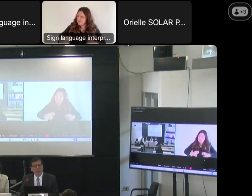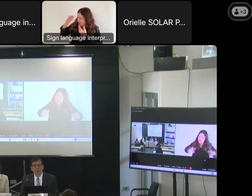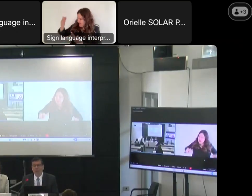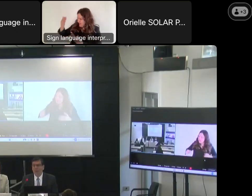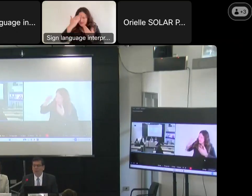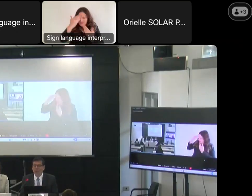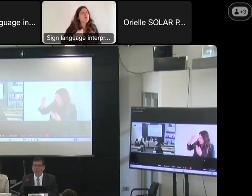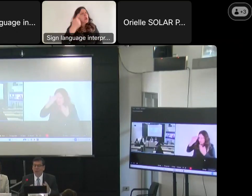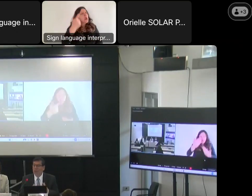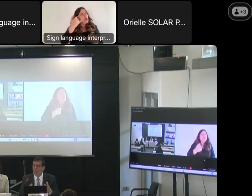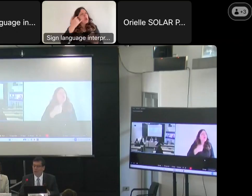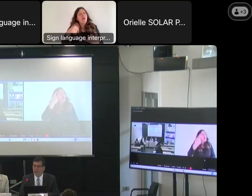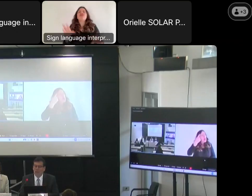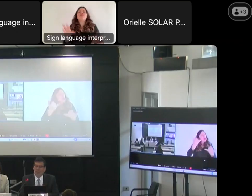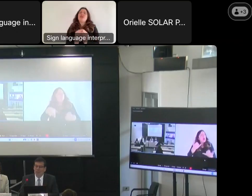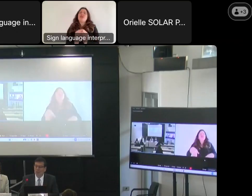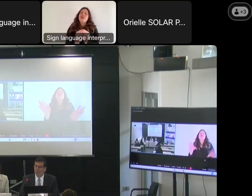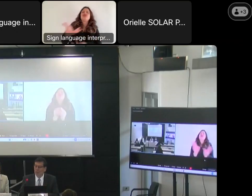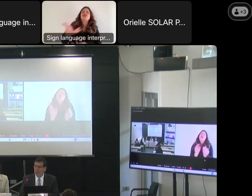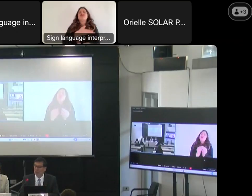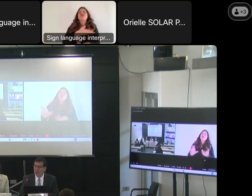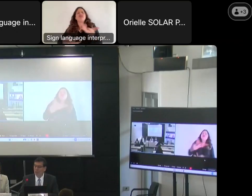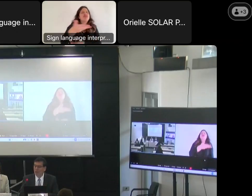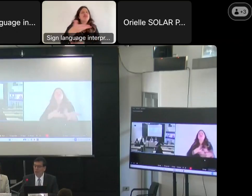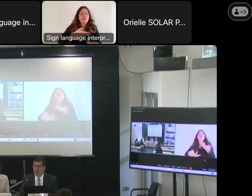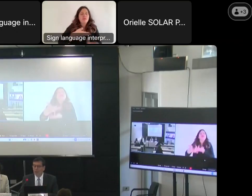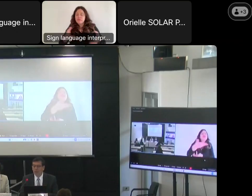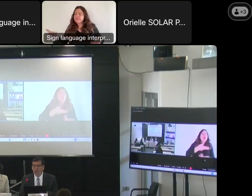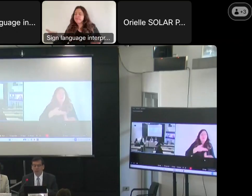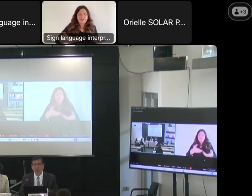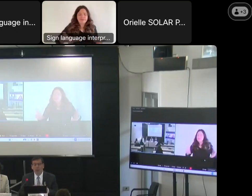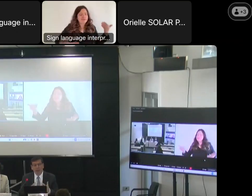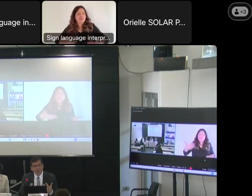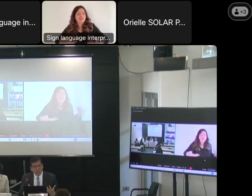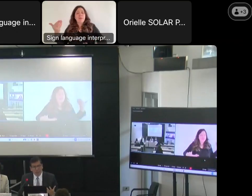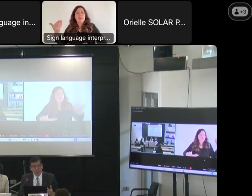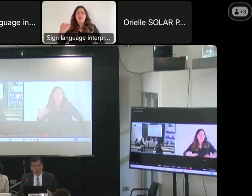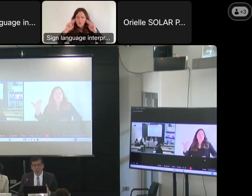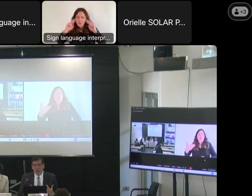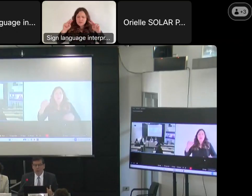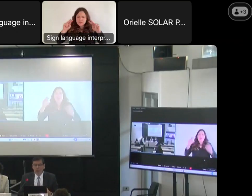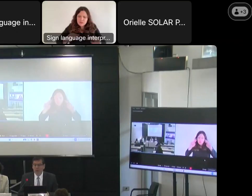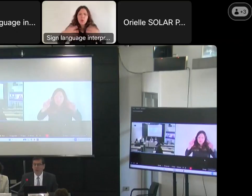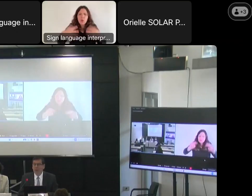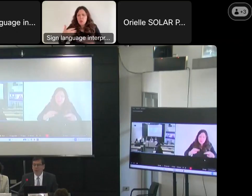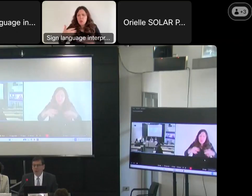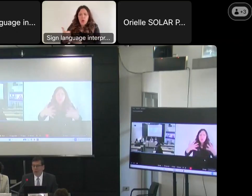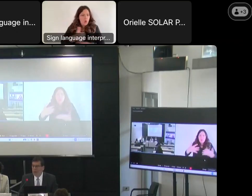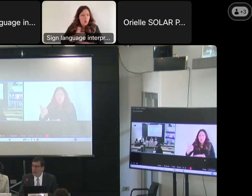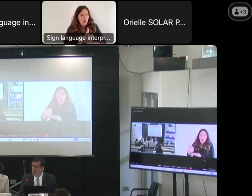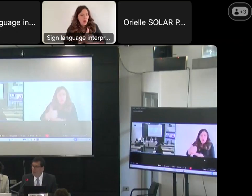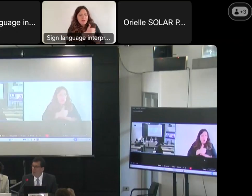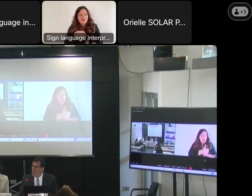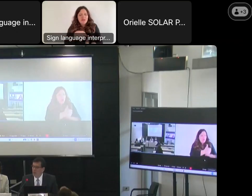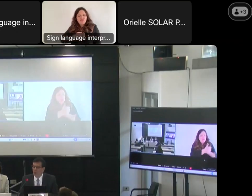paralelo será un espacio fructífero de intercambio y de construcción colectiva que impulse una visión más integral, colaborativa y transformadora de